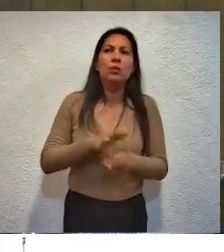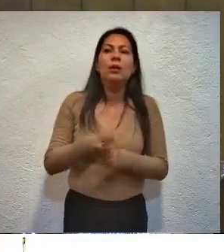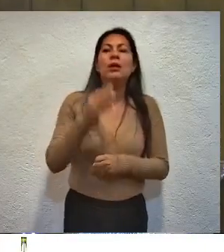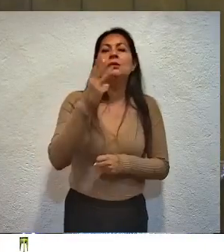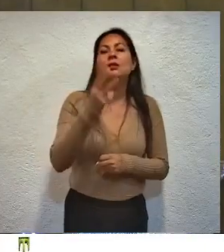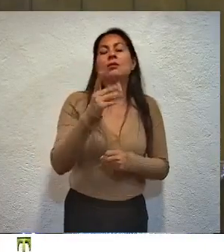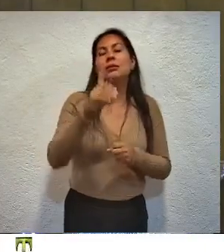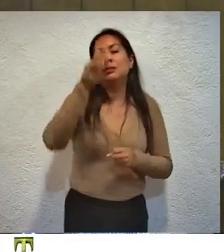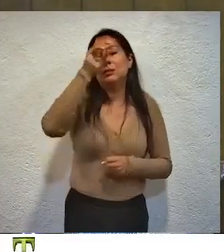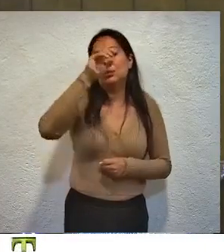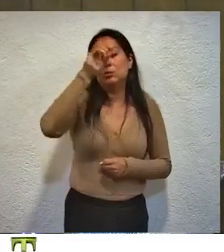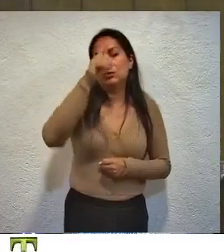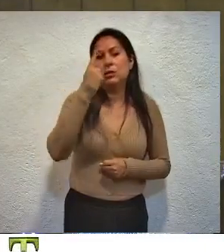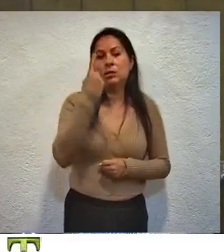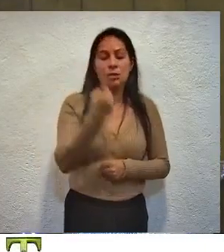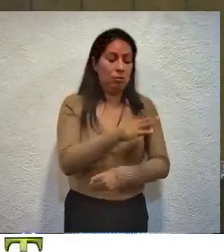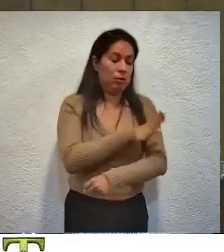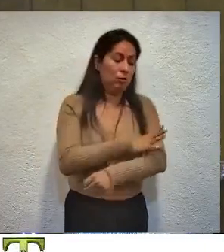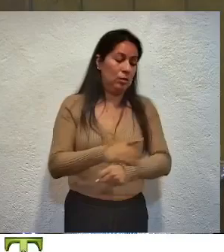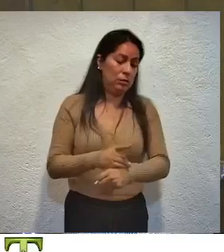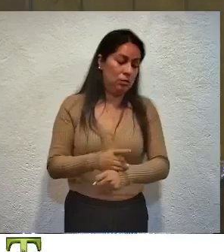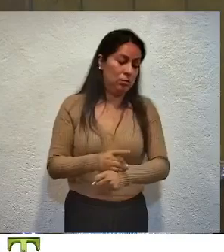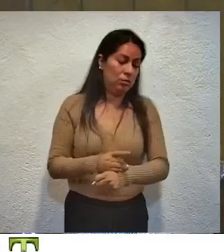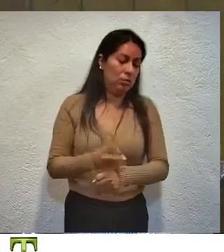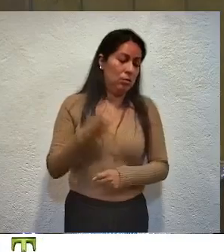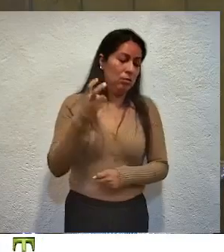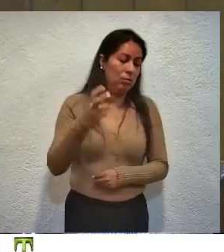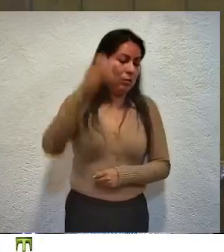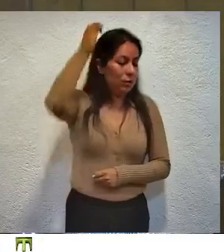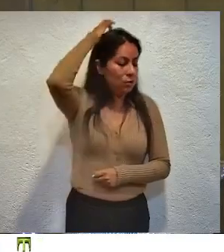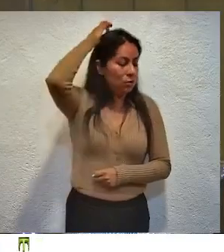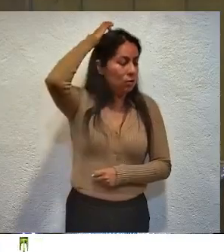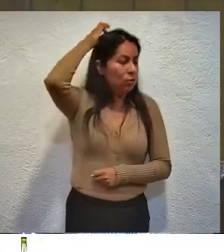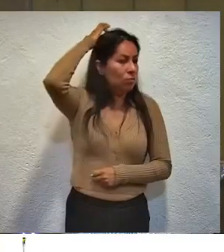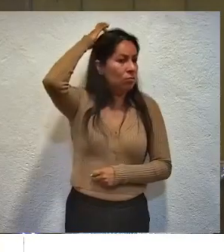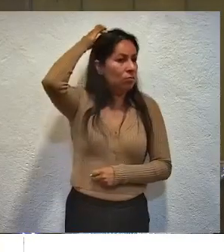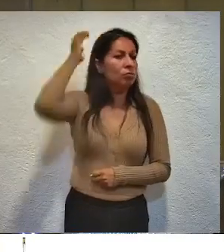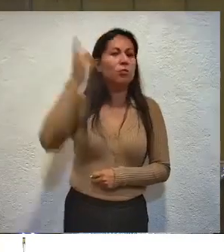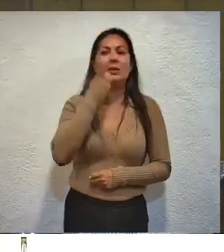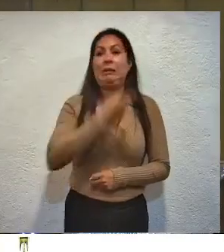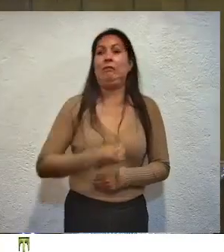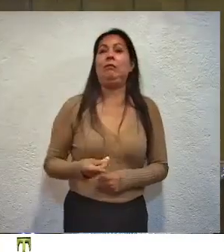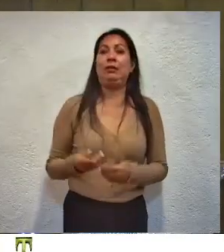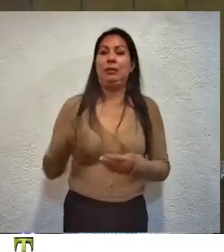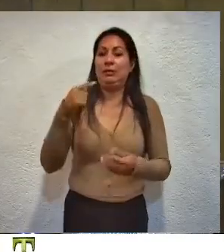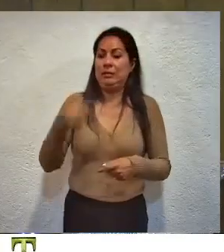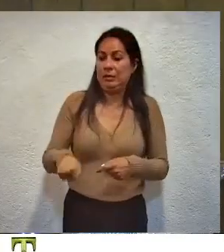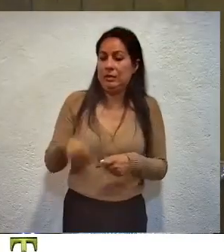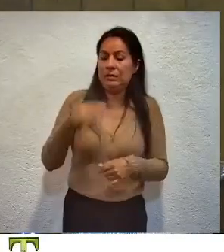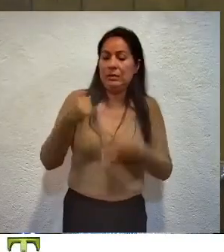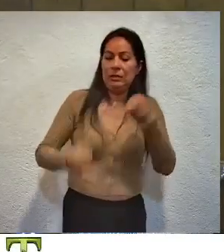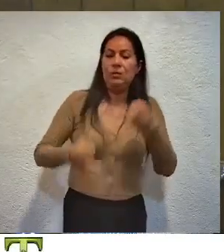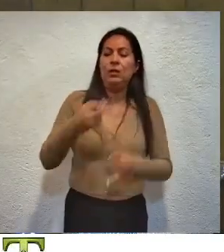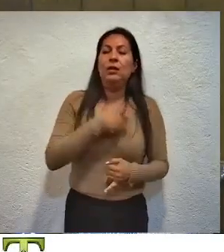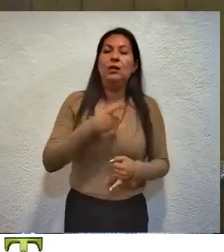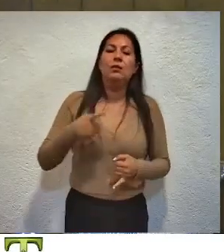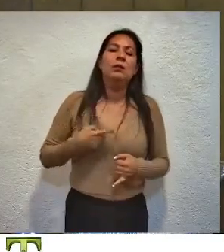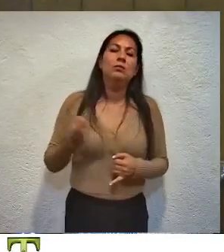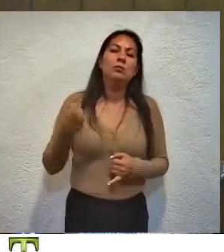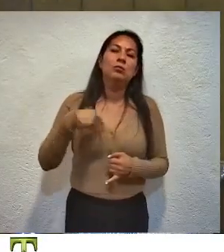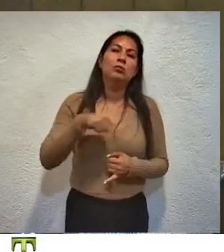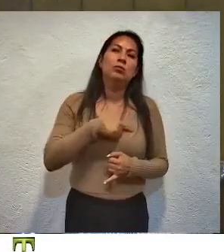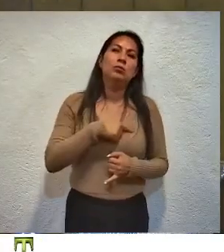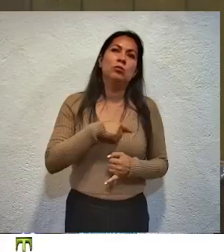3 consejerías y una coordinación. Por eso yo insisto en que desde este tribunal tendríamos que haber